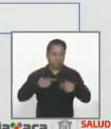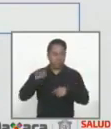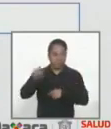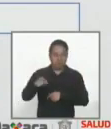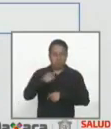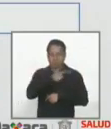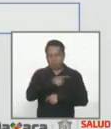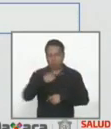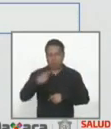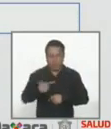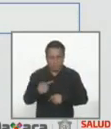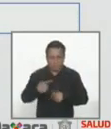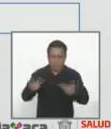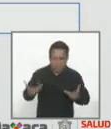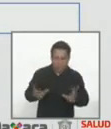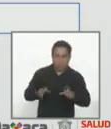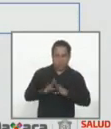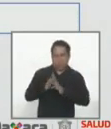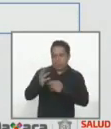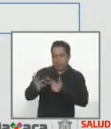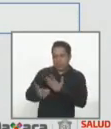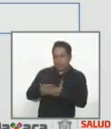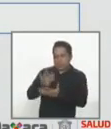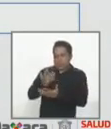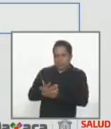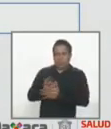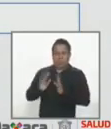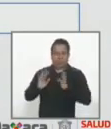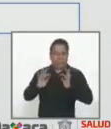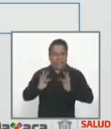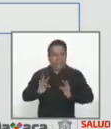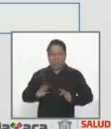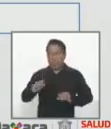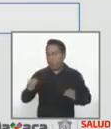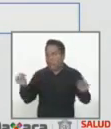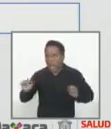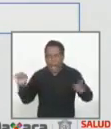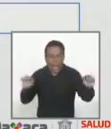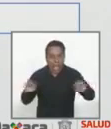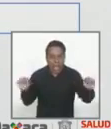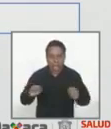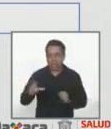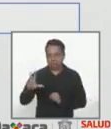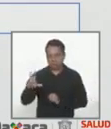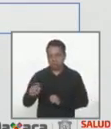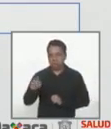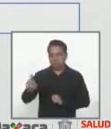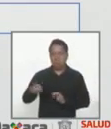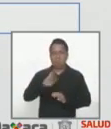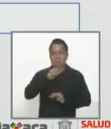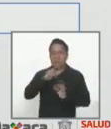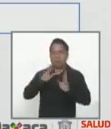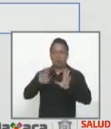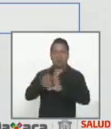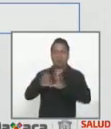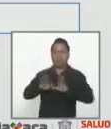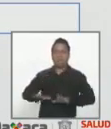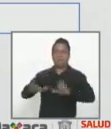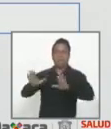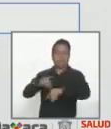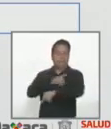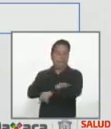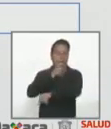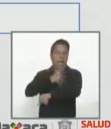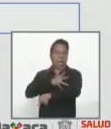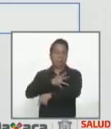guardar reposo, no debe correr, estar haciendo más actividad física. Lo ideal es inmovilizar la extremidad que